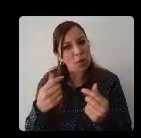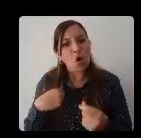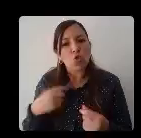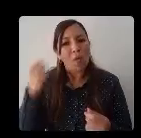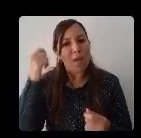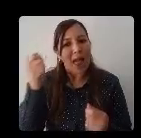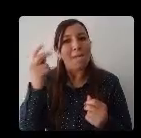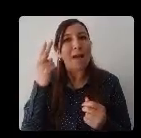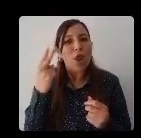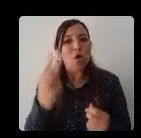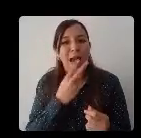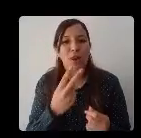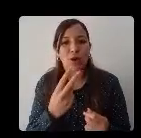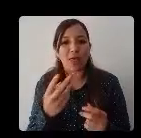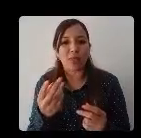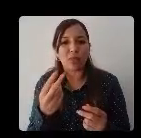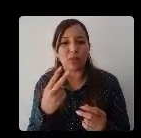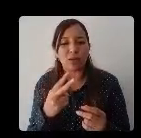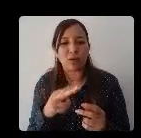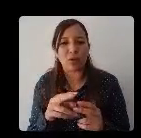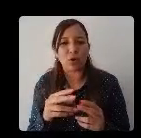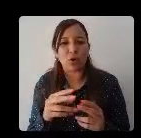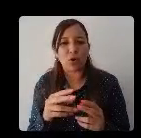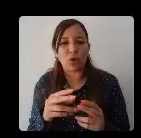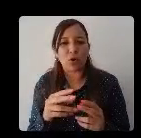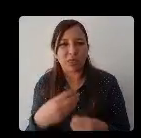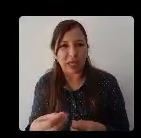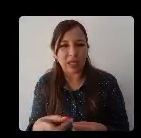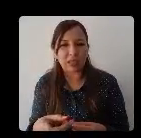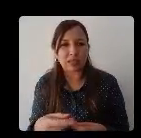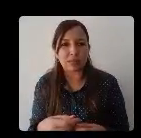gratificación porque siempre recibes consejos,